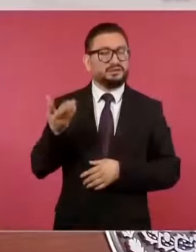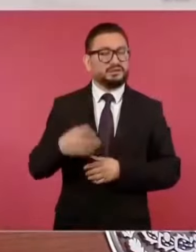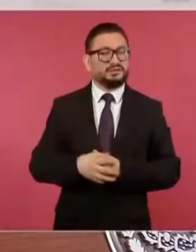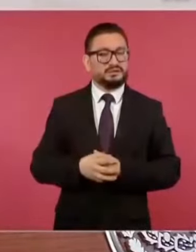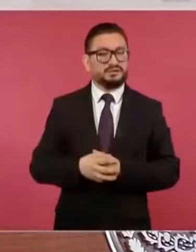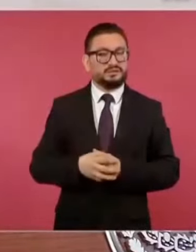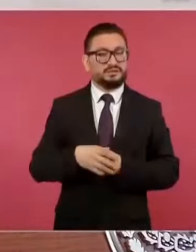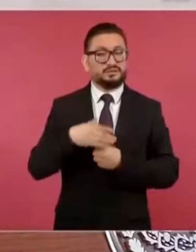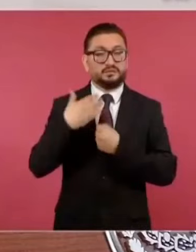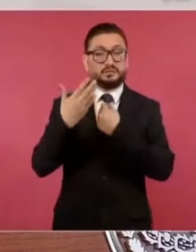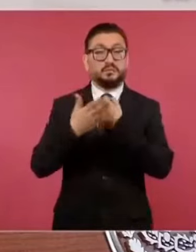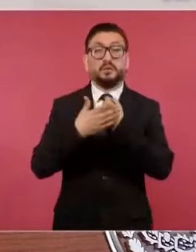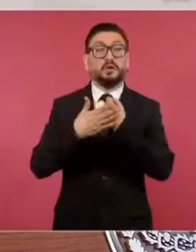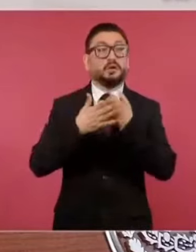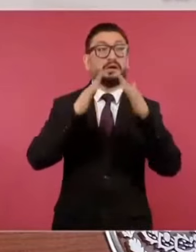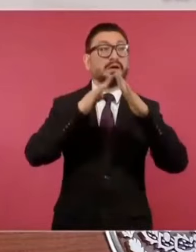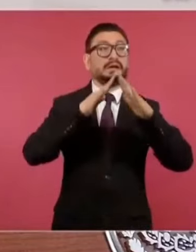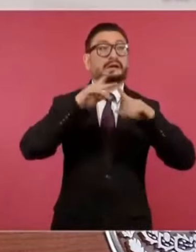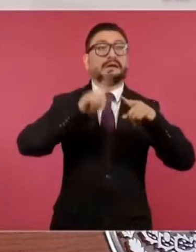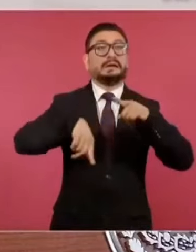a quitarnos nuestras casas.